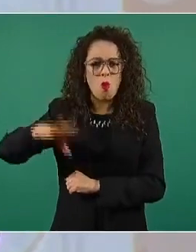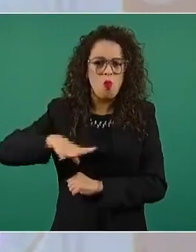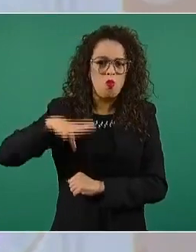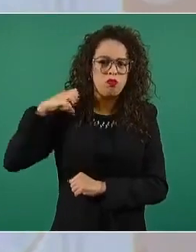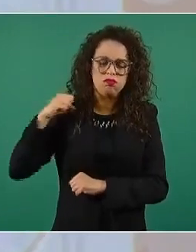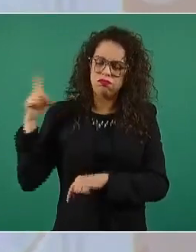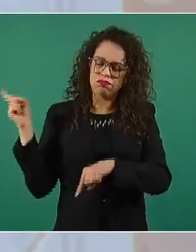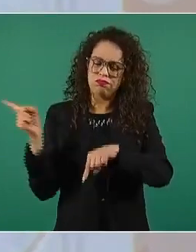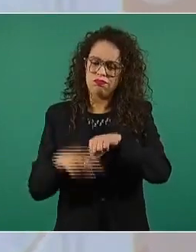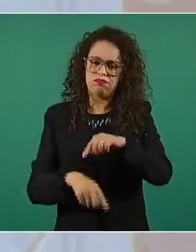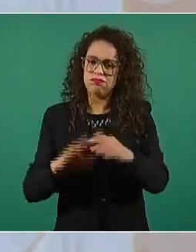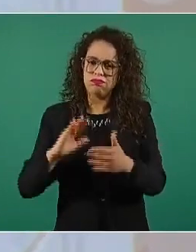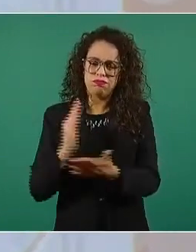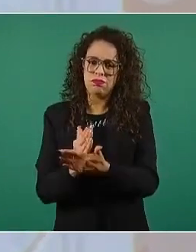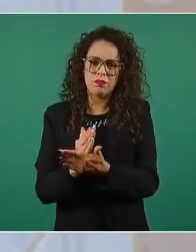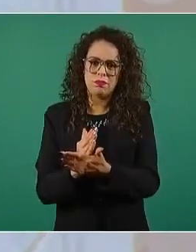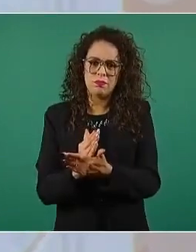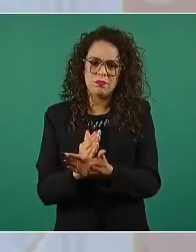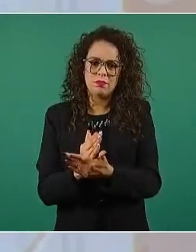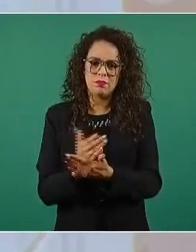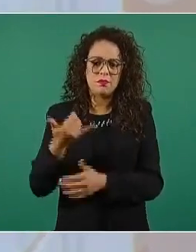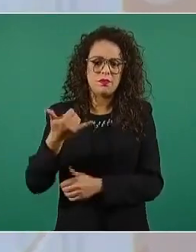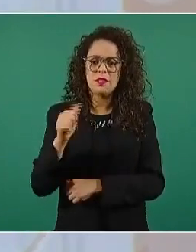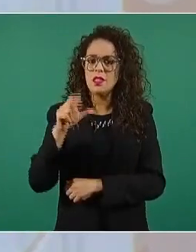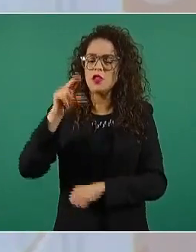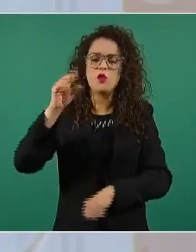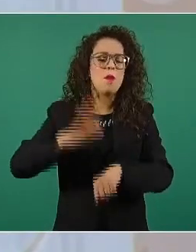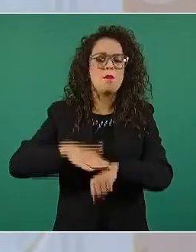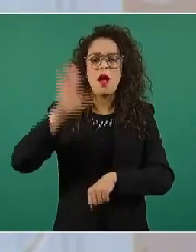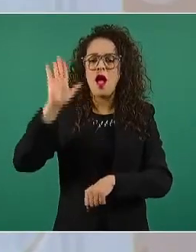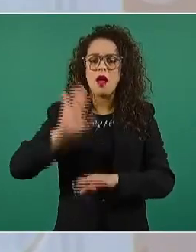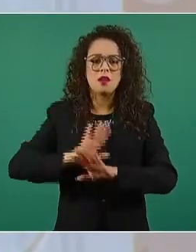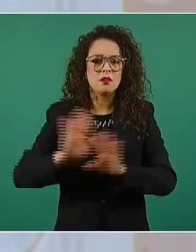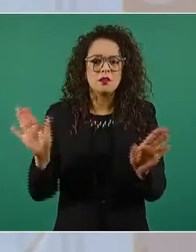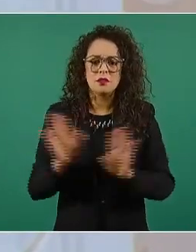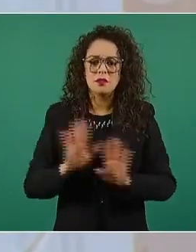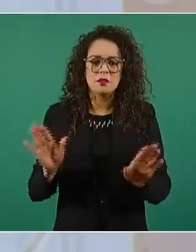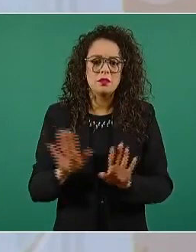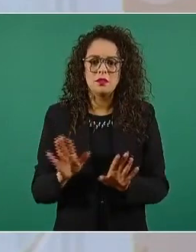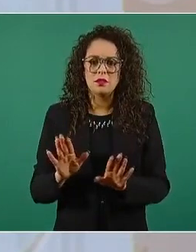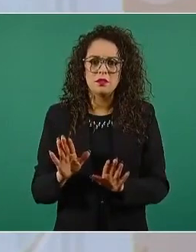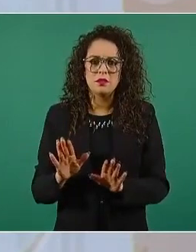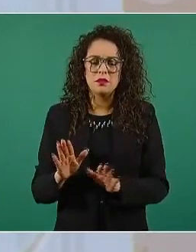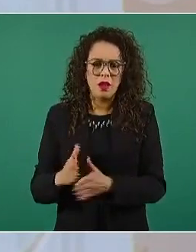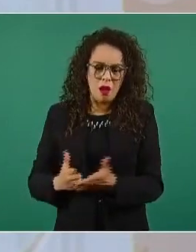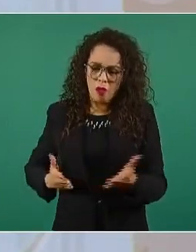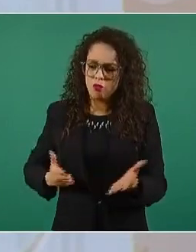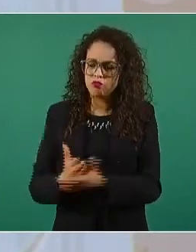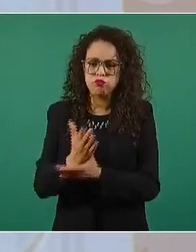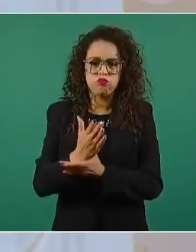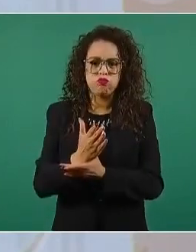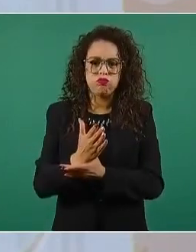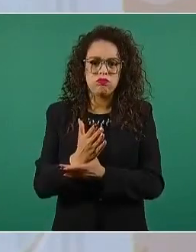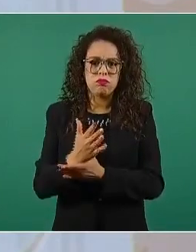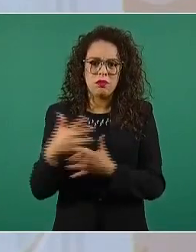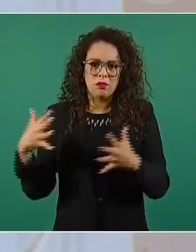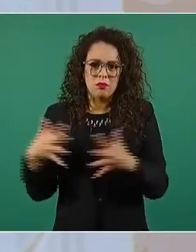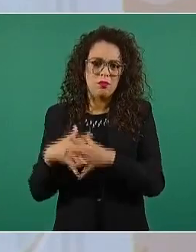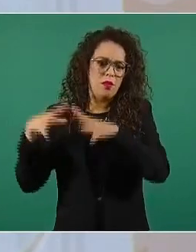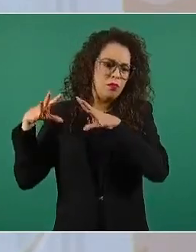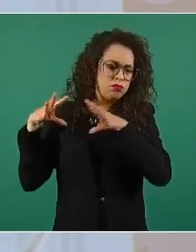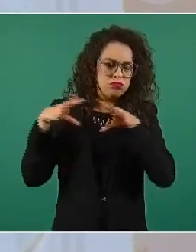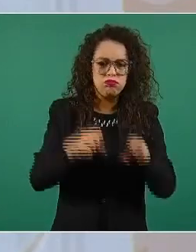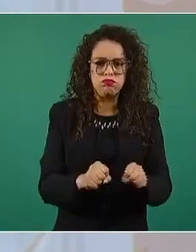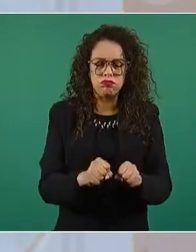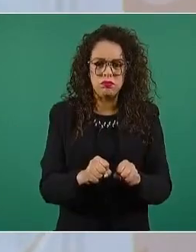y digamos nunca más una invasión, una ocupación o